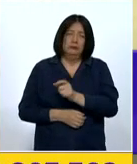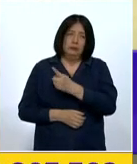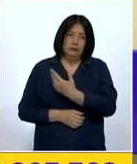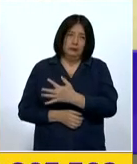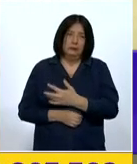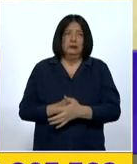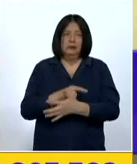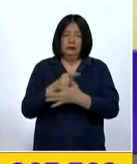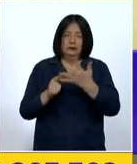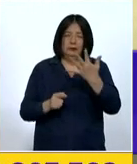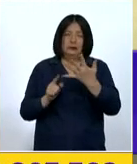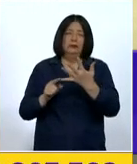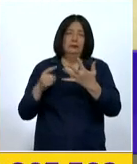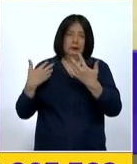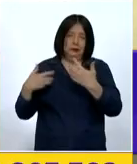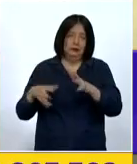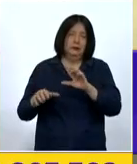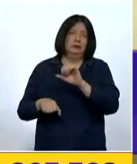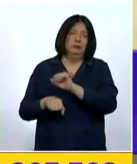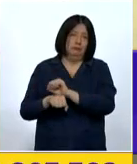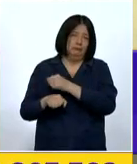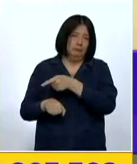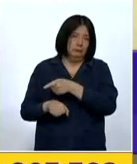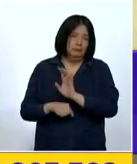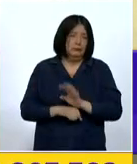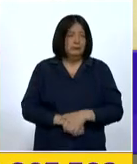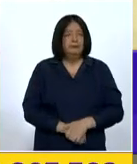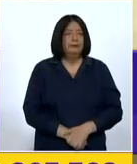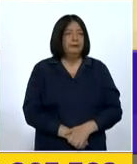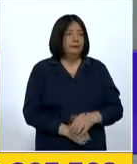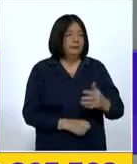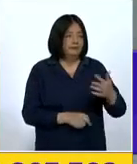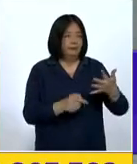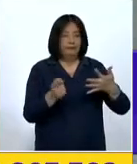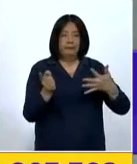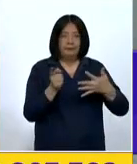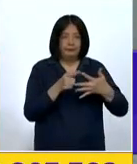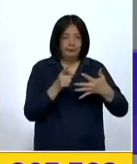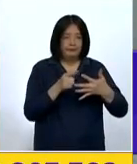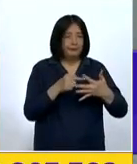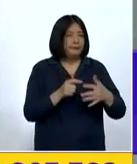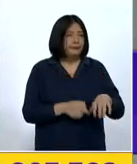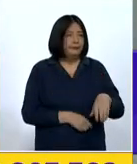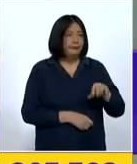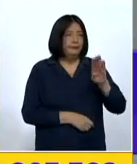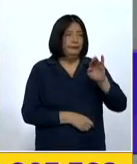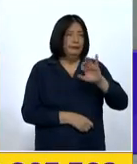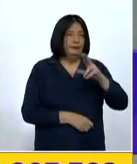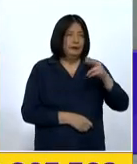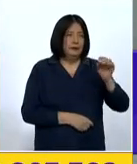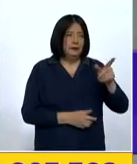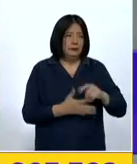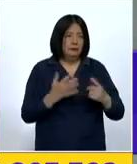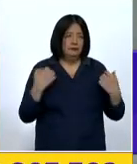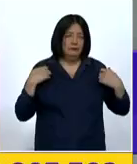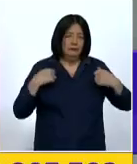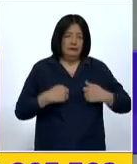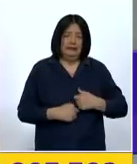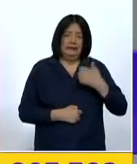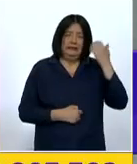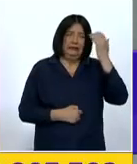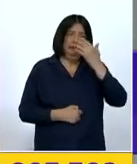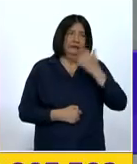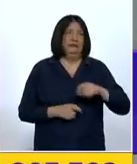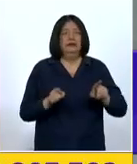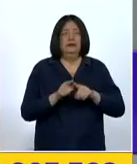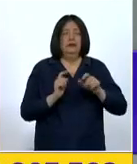estos cinco ocupantes que ya está en manos de la autoridad. El segundo es Bicho, el que está con una casaca negra,